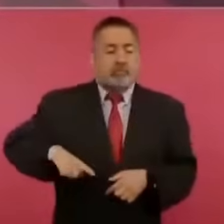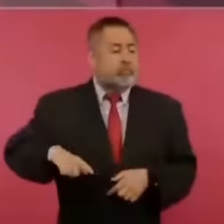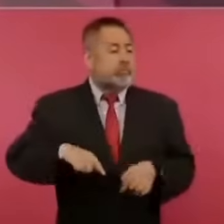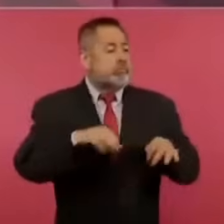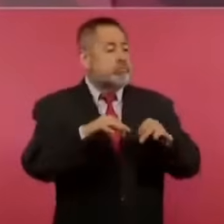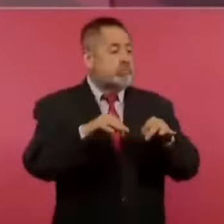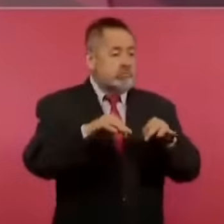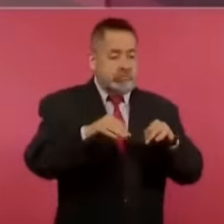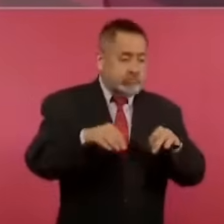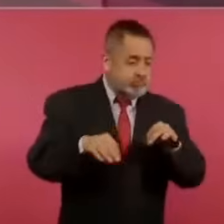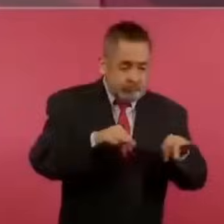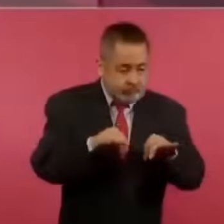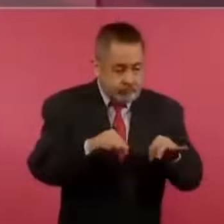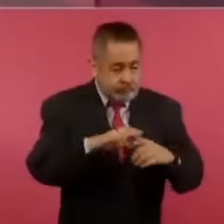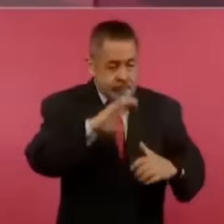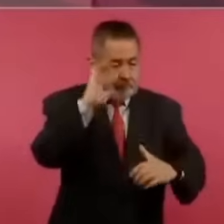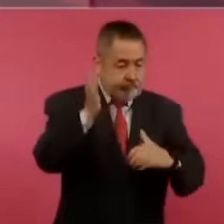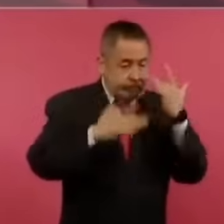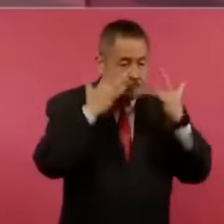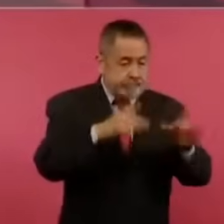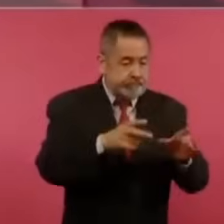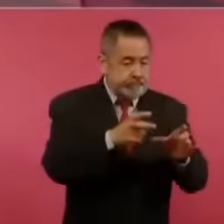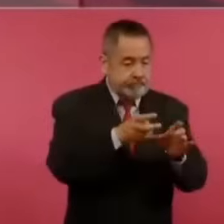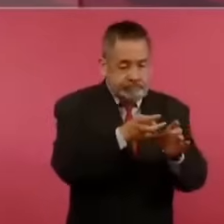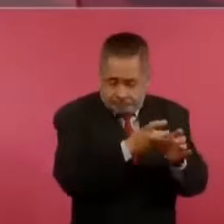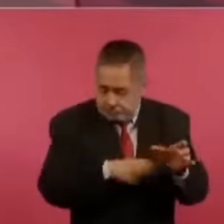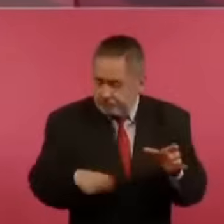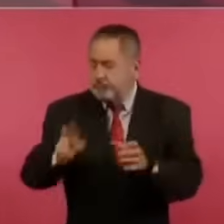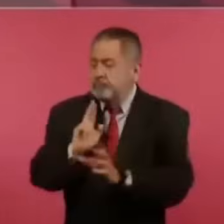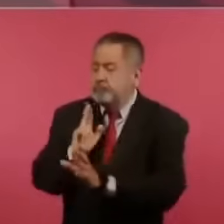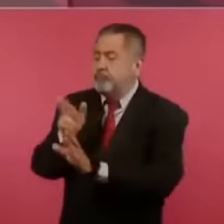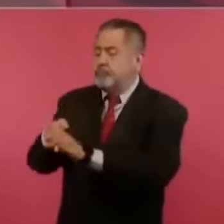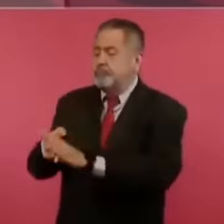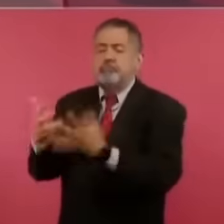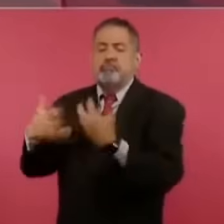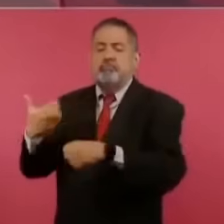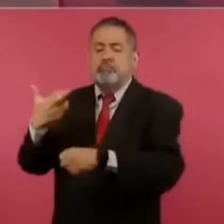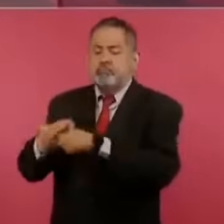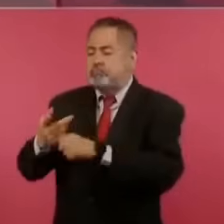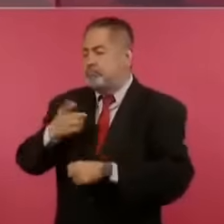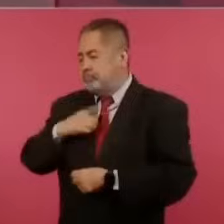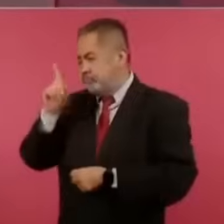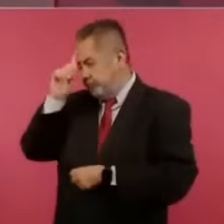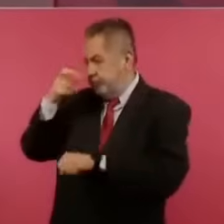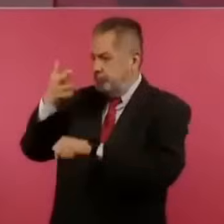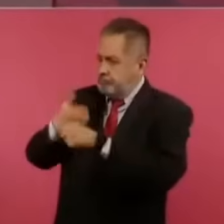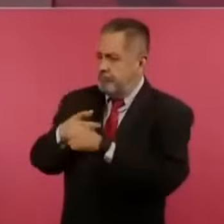empresas particulares como asesores, consejeros,